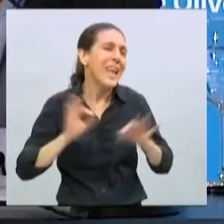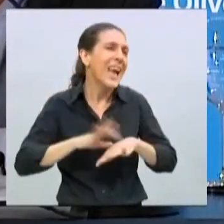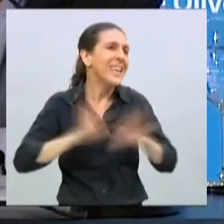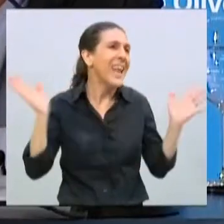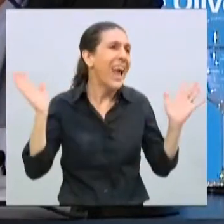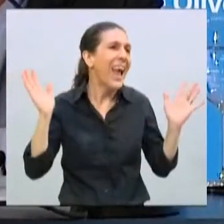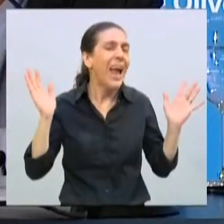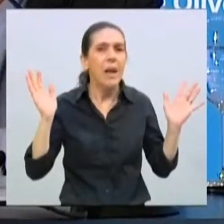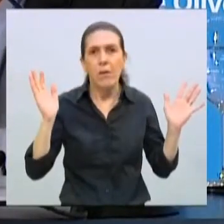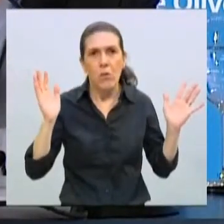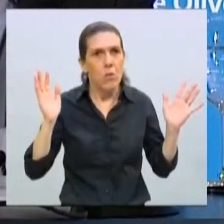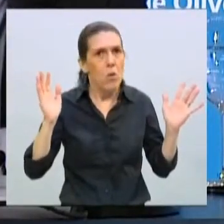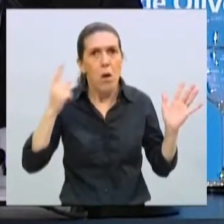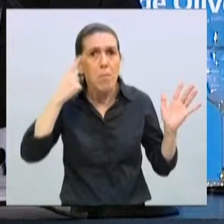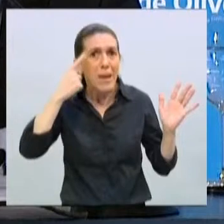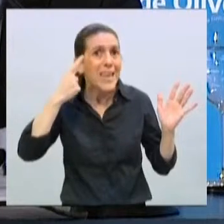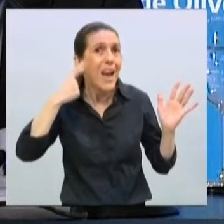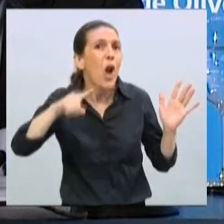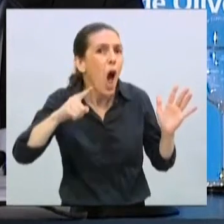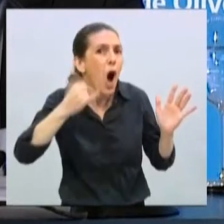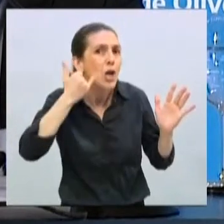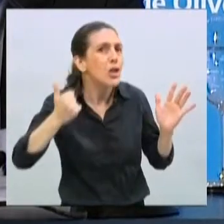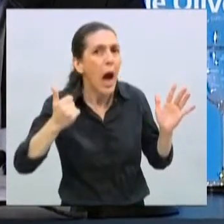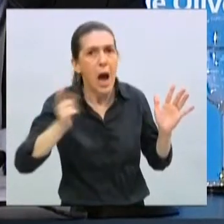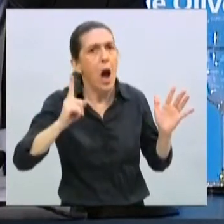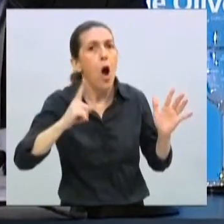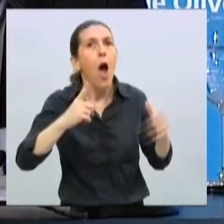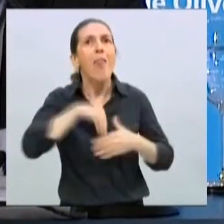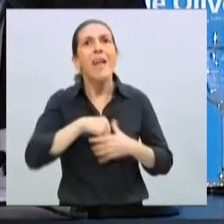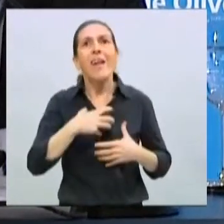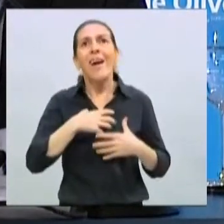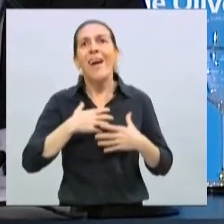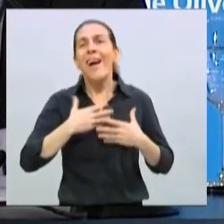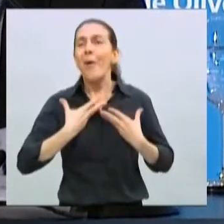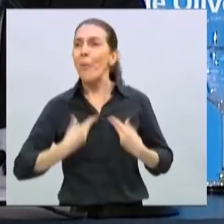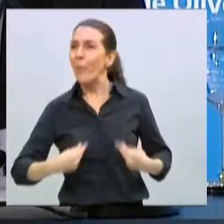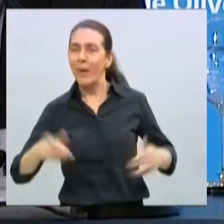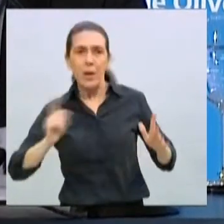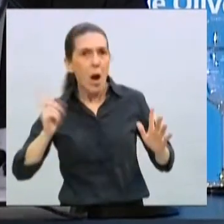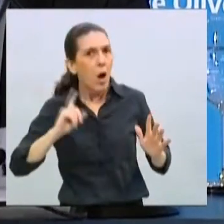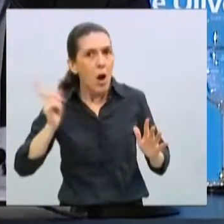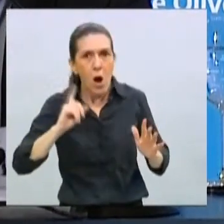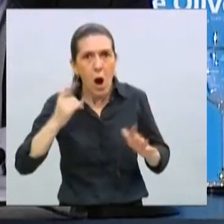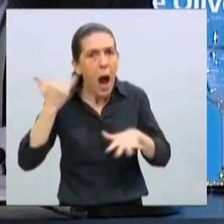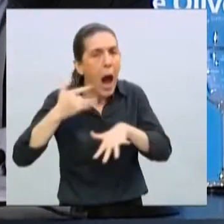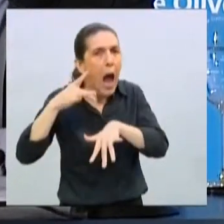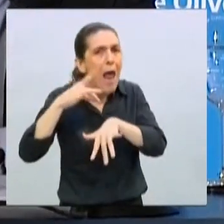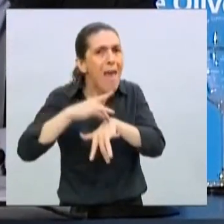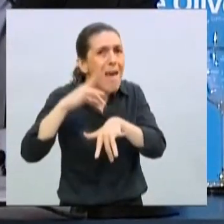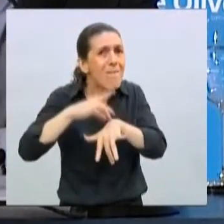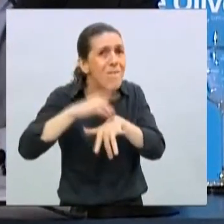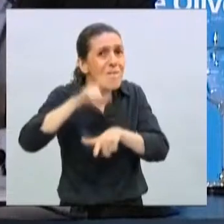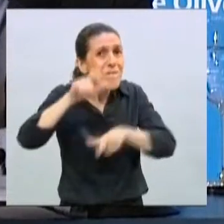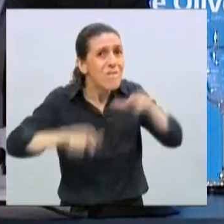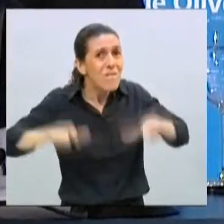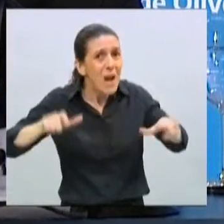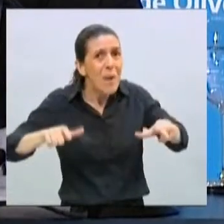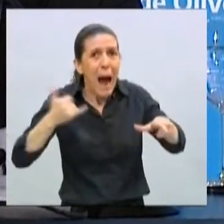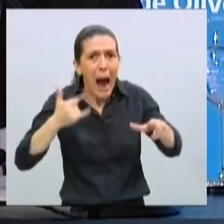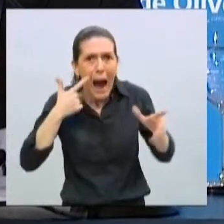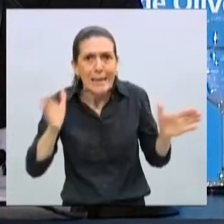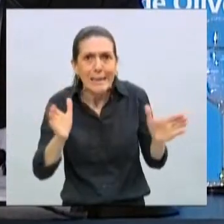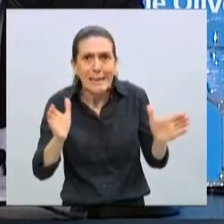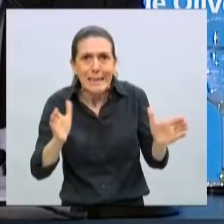no nos puede llevar a distraernos ni a confiarnos. La enfermedad está obviamente contenida, pero no